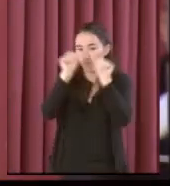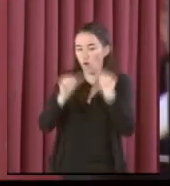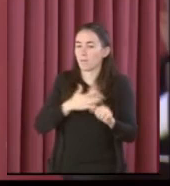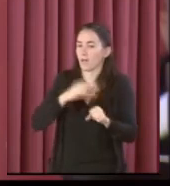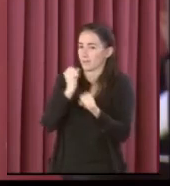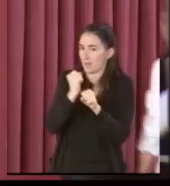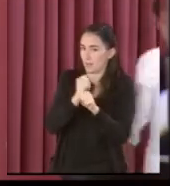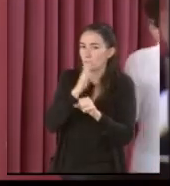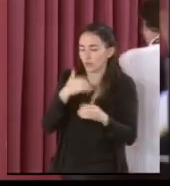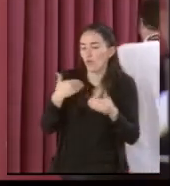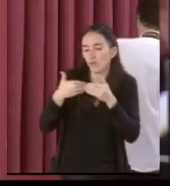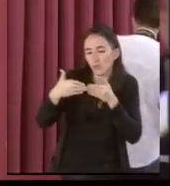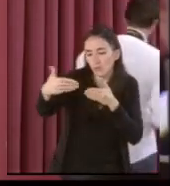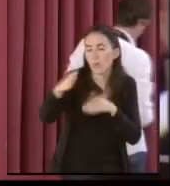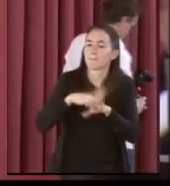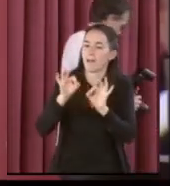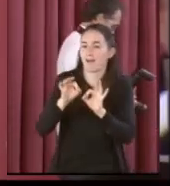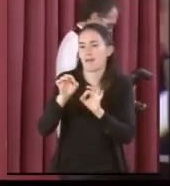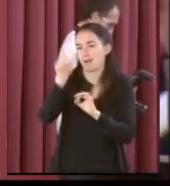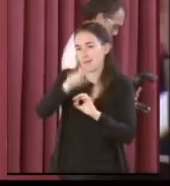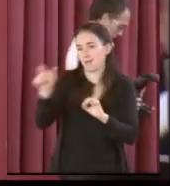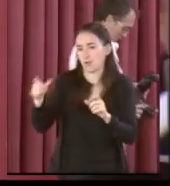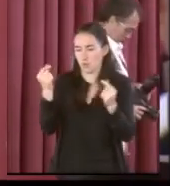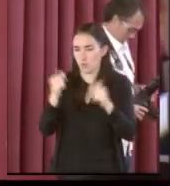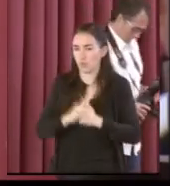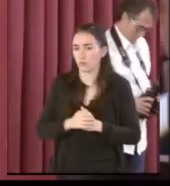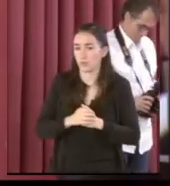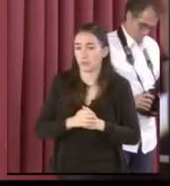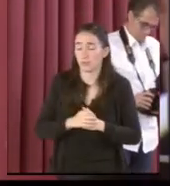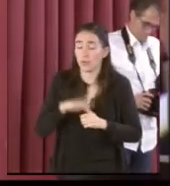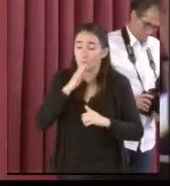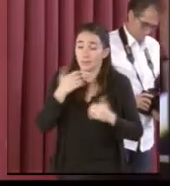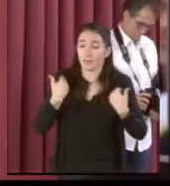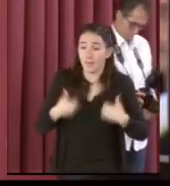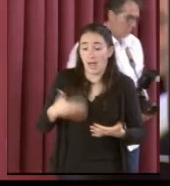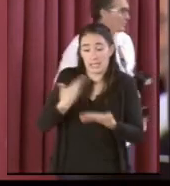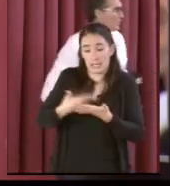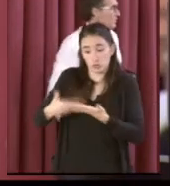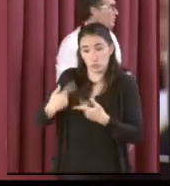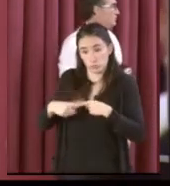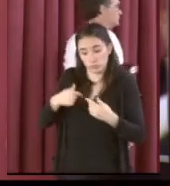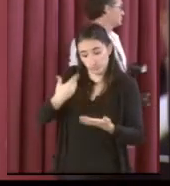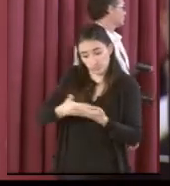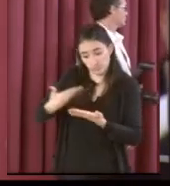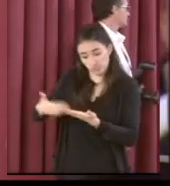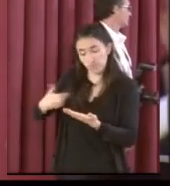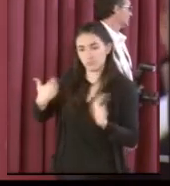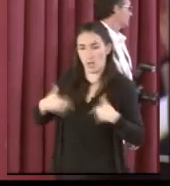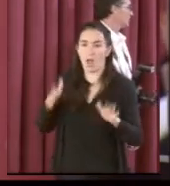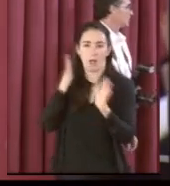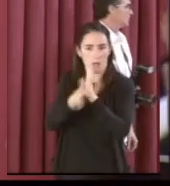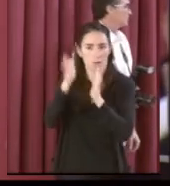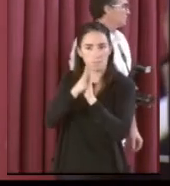nuestro proyecto de futuro para Logroño. Hasta aquí los hechos, pero si me preguntan